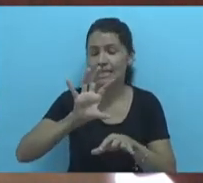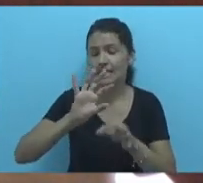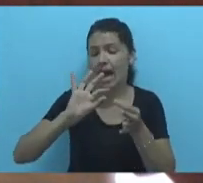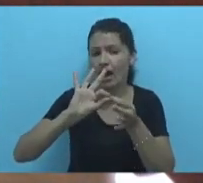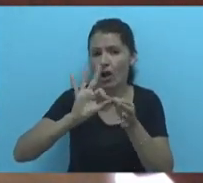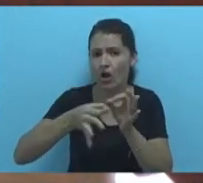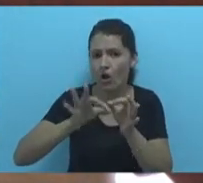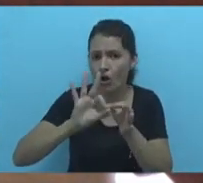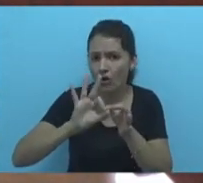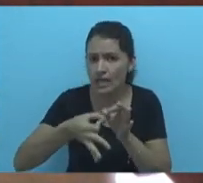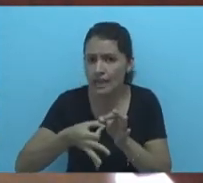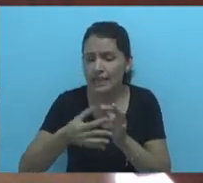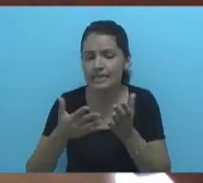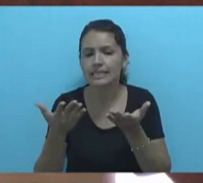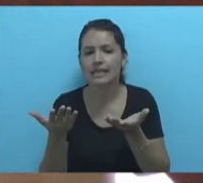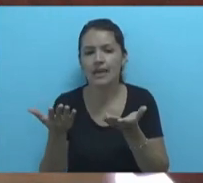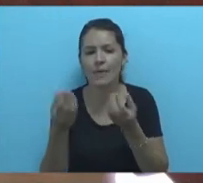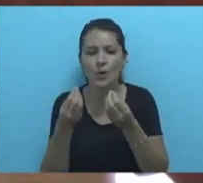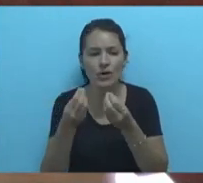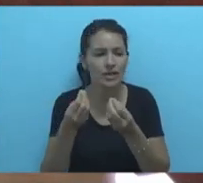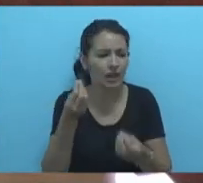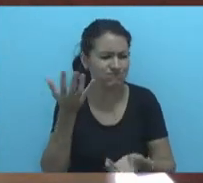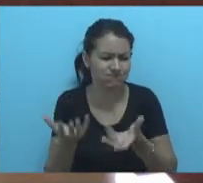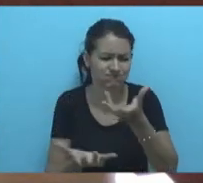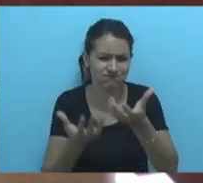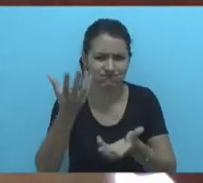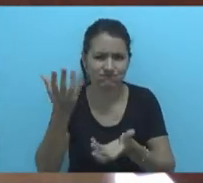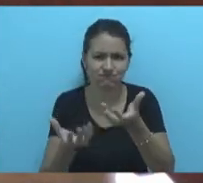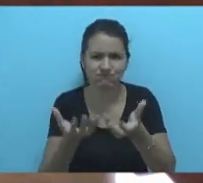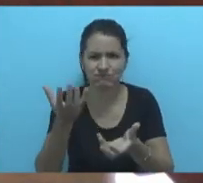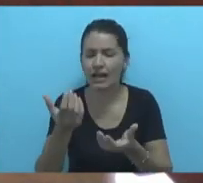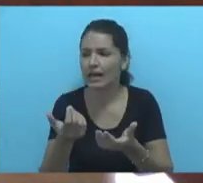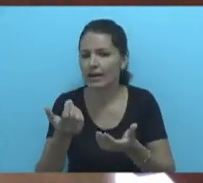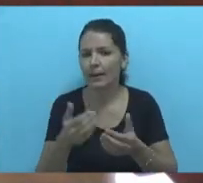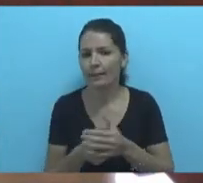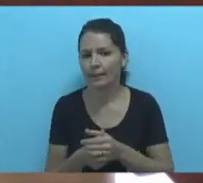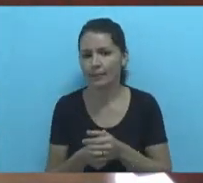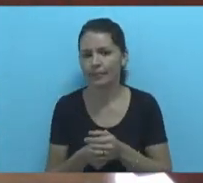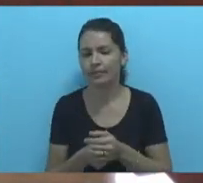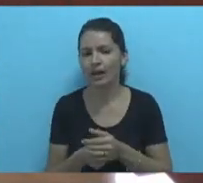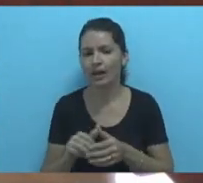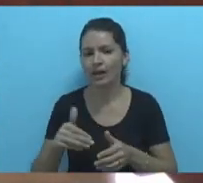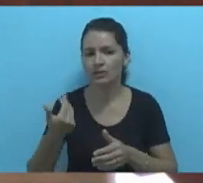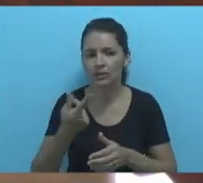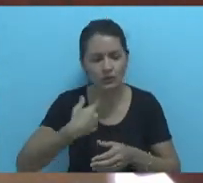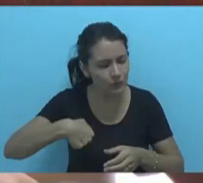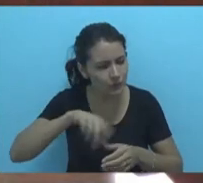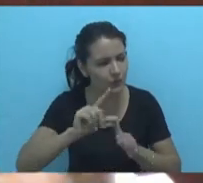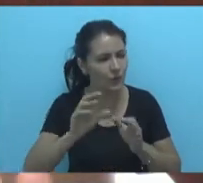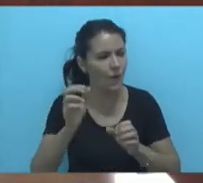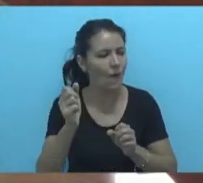sucediendo en la provincia de Corrientes por la quema también, que podamos desde la legislatura de Santa Fe